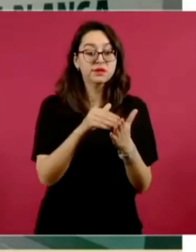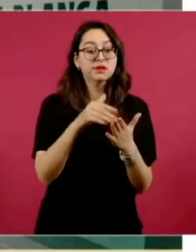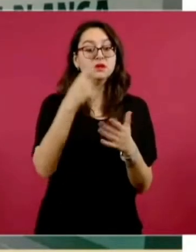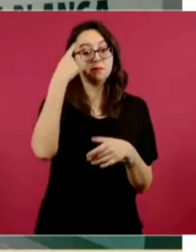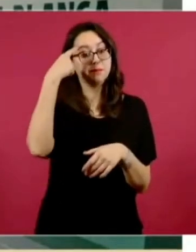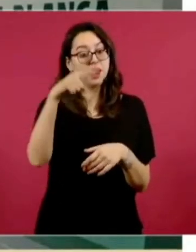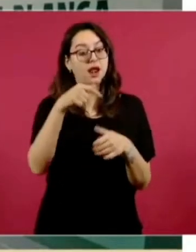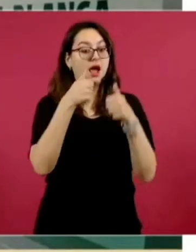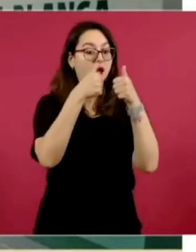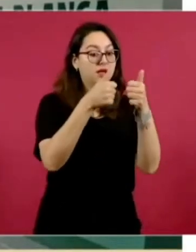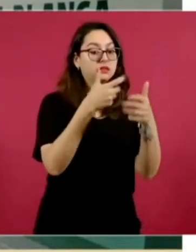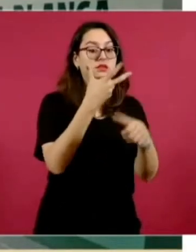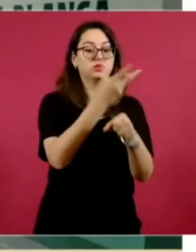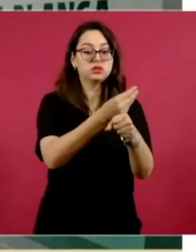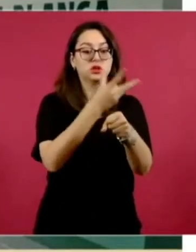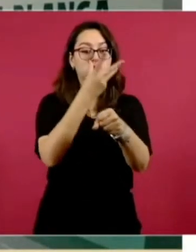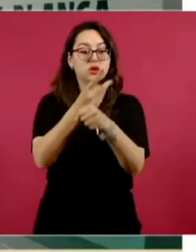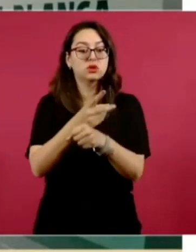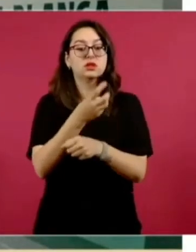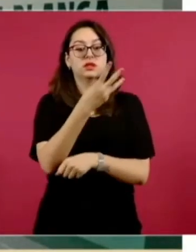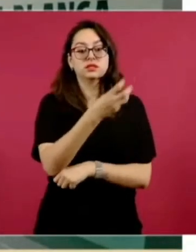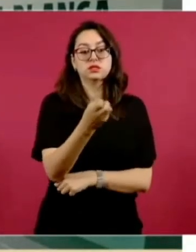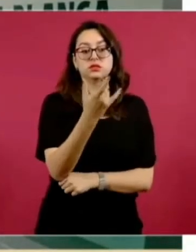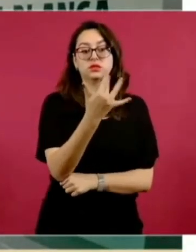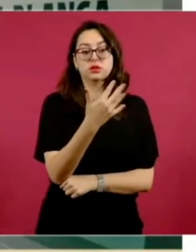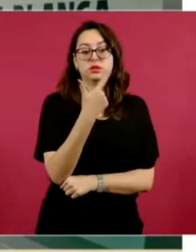de 357 centros de salud y